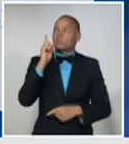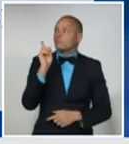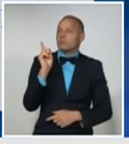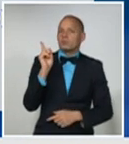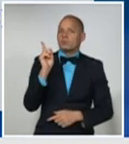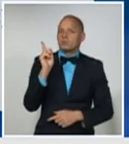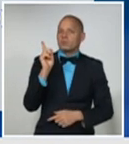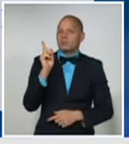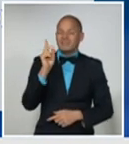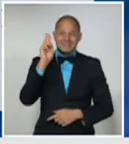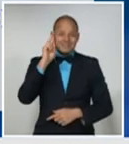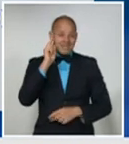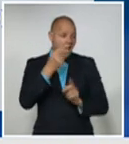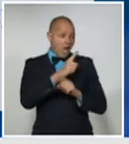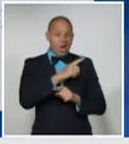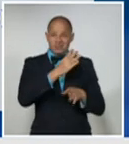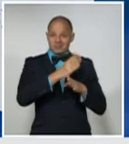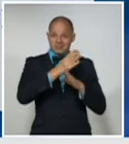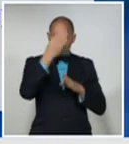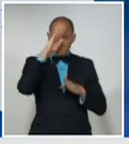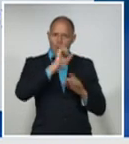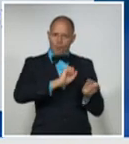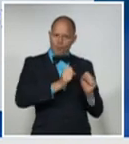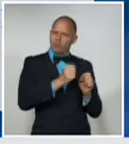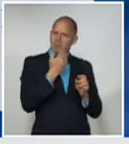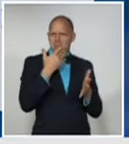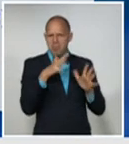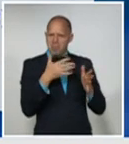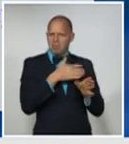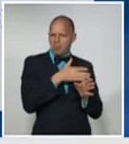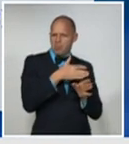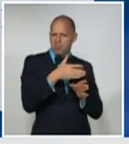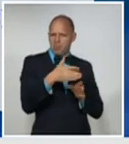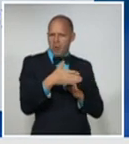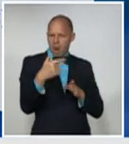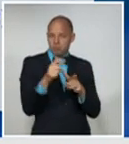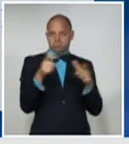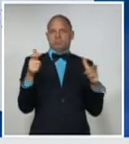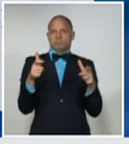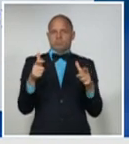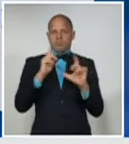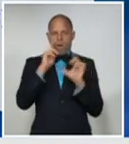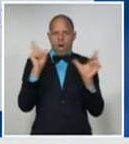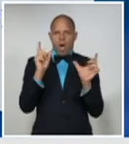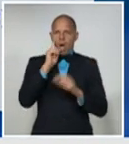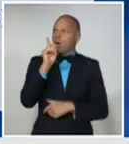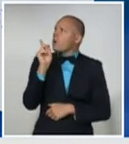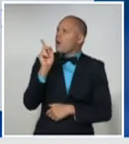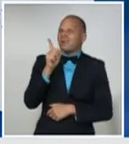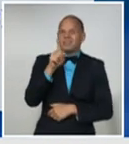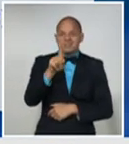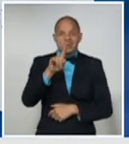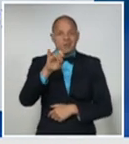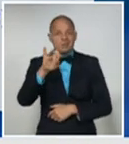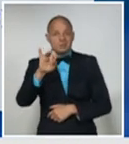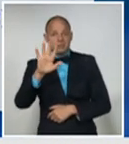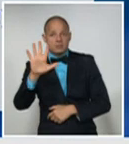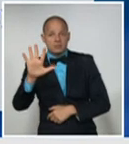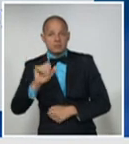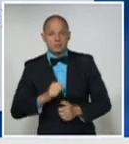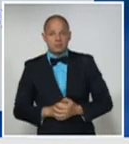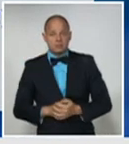acuerdo al control que se había logrado en esta provincia y que traduce realmente lo